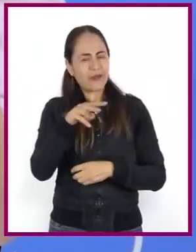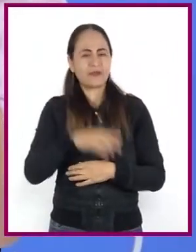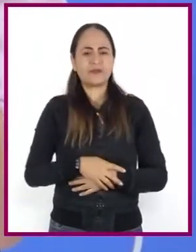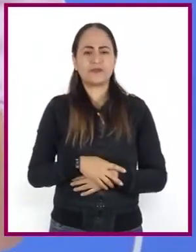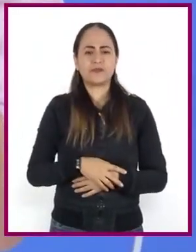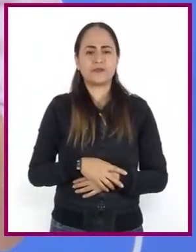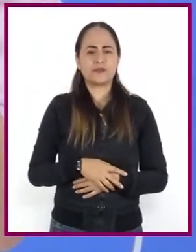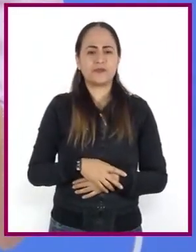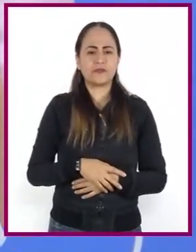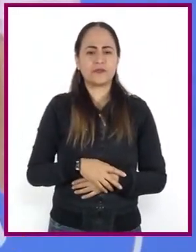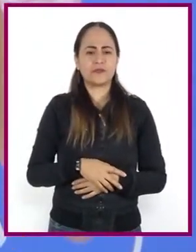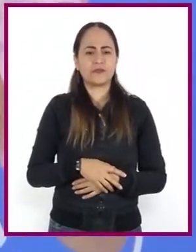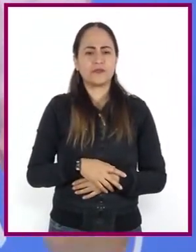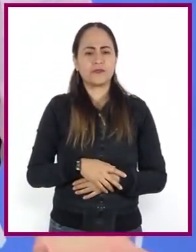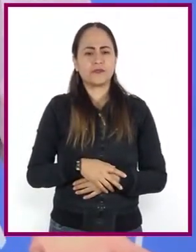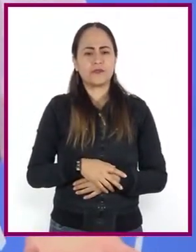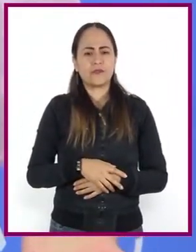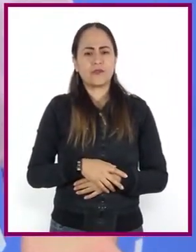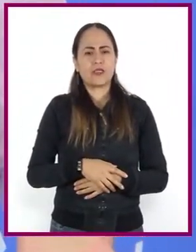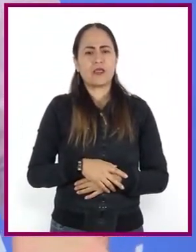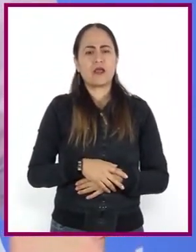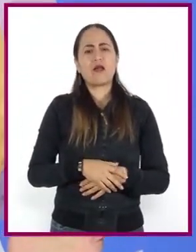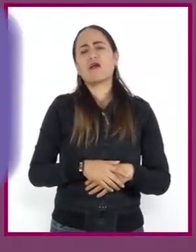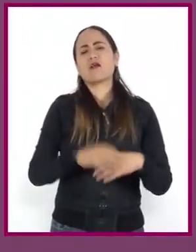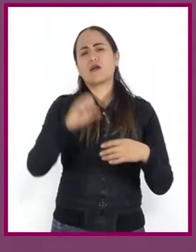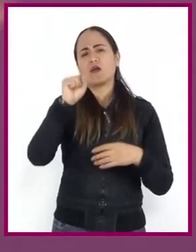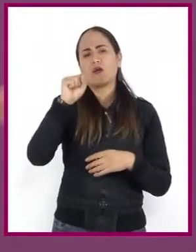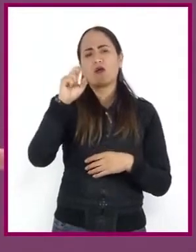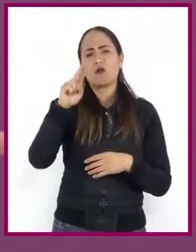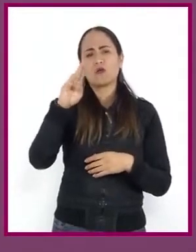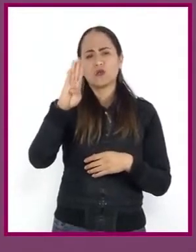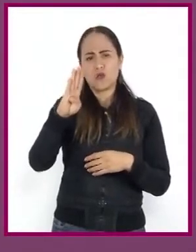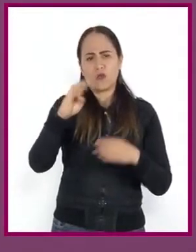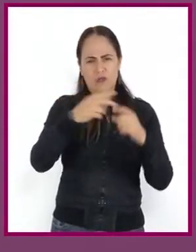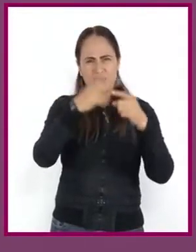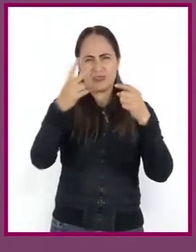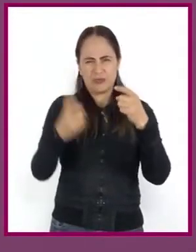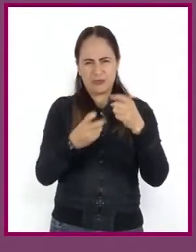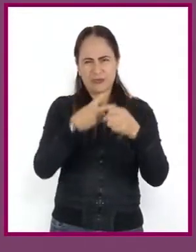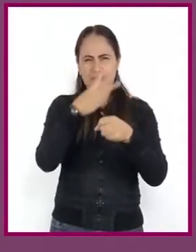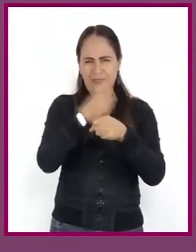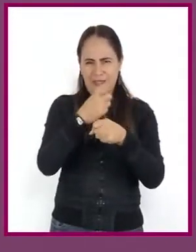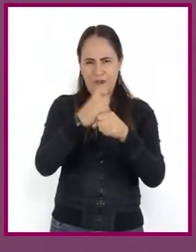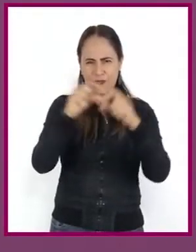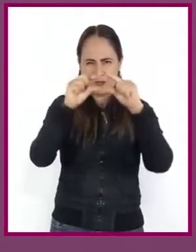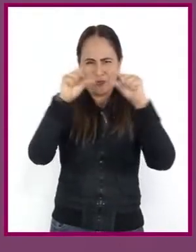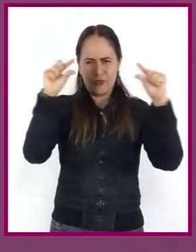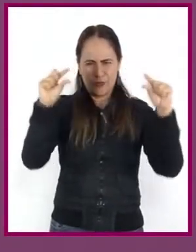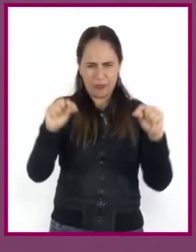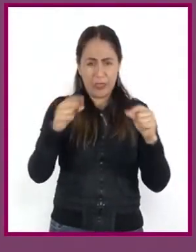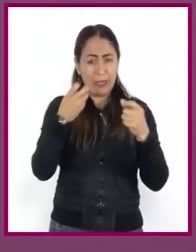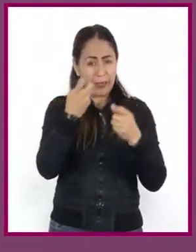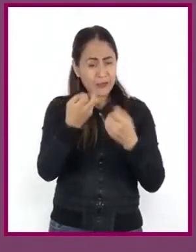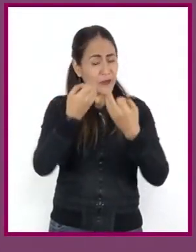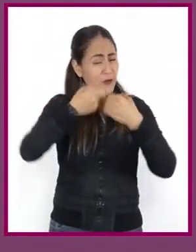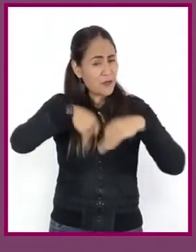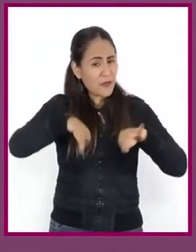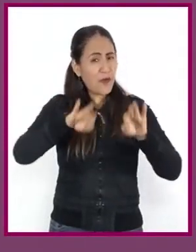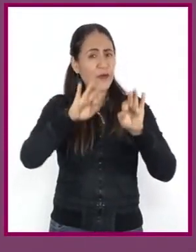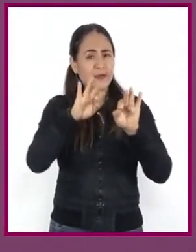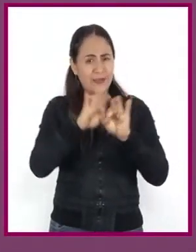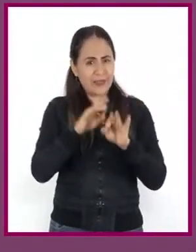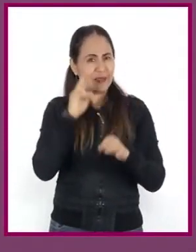importancia tienen los subtítulos? Los subtítulos también forman parte fundamental de los